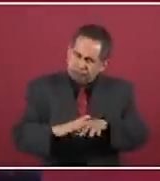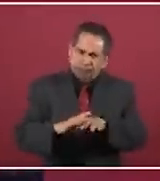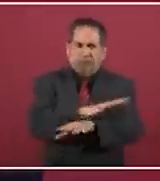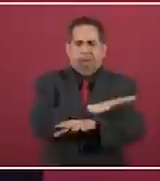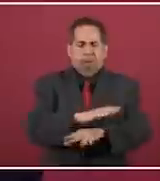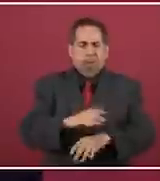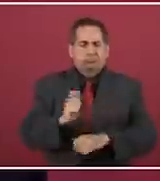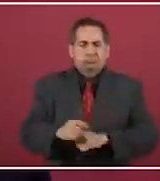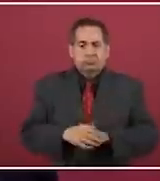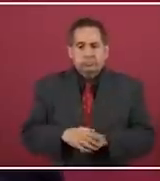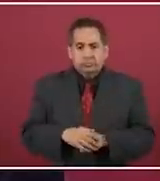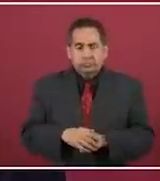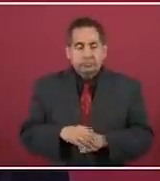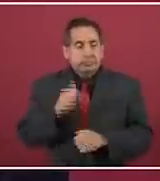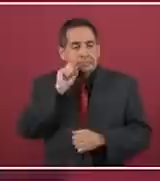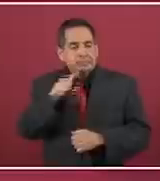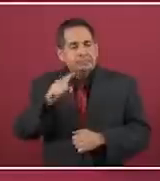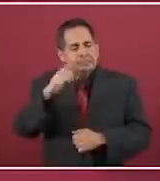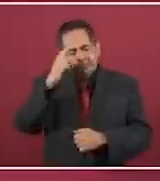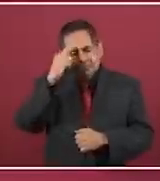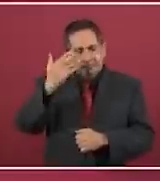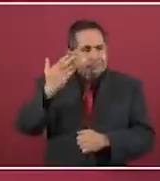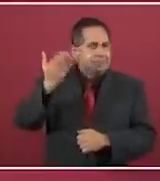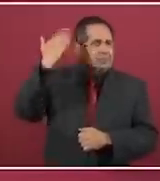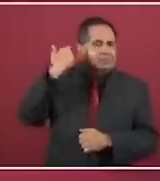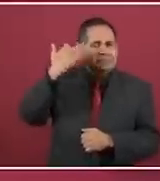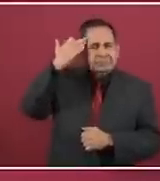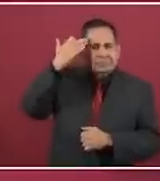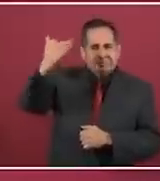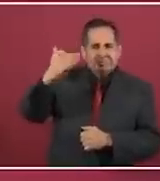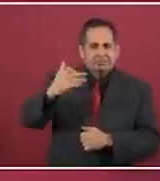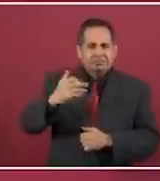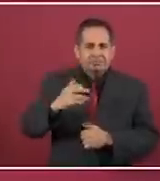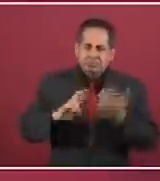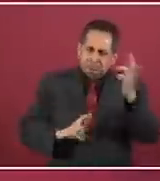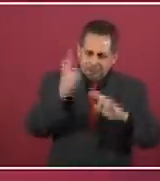En la época de la reforma y de la intervención,